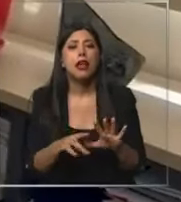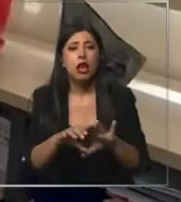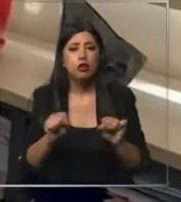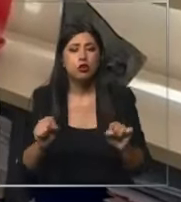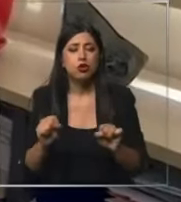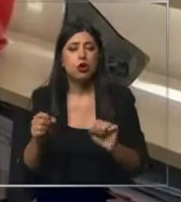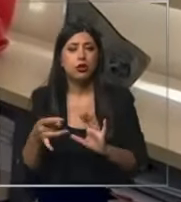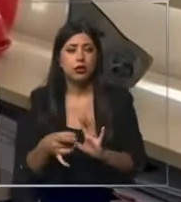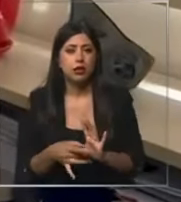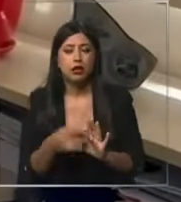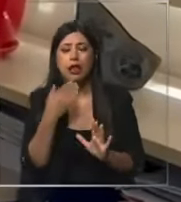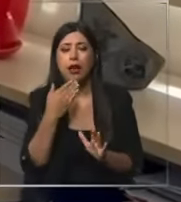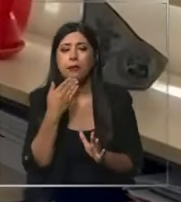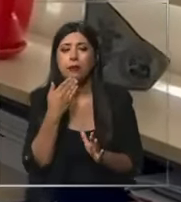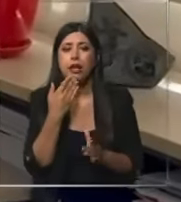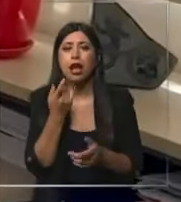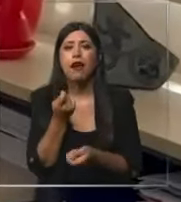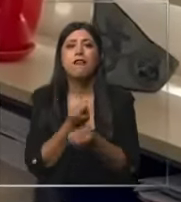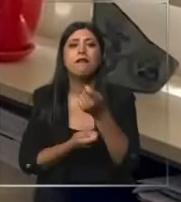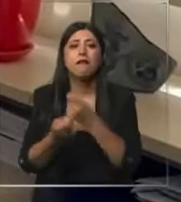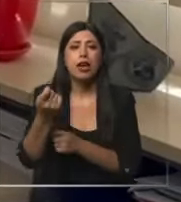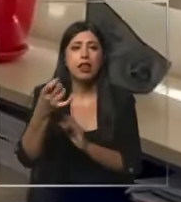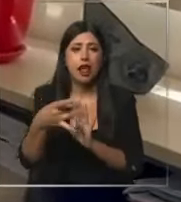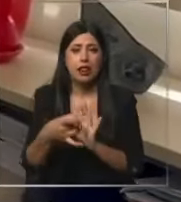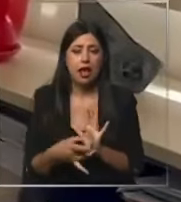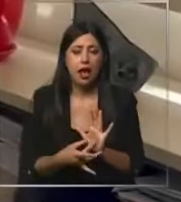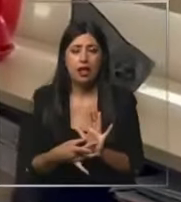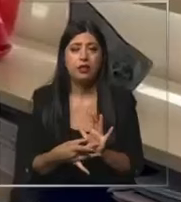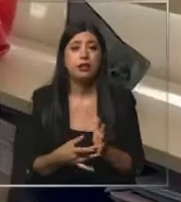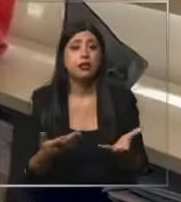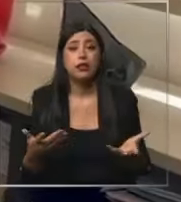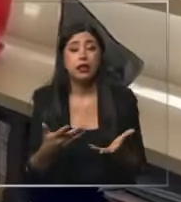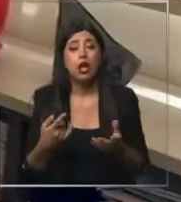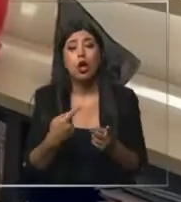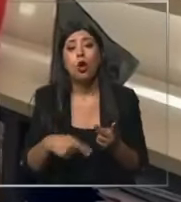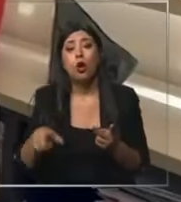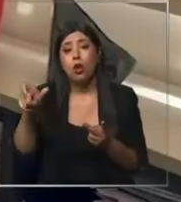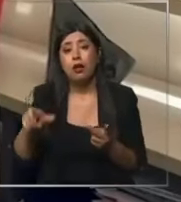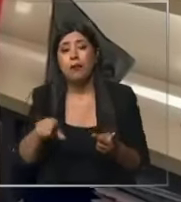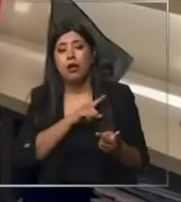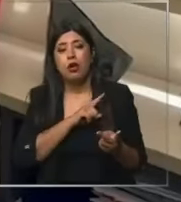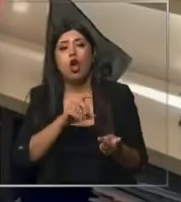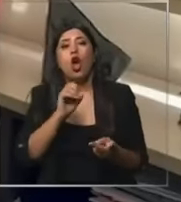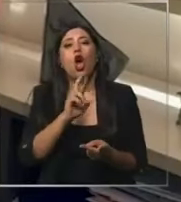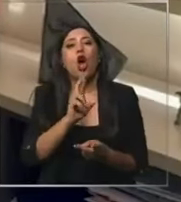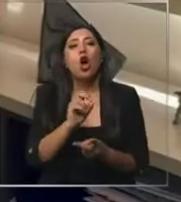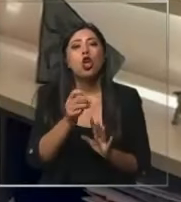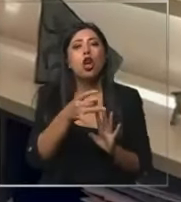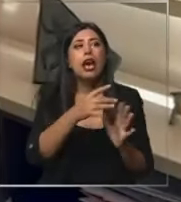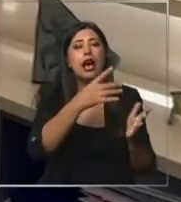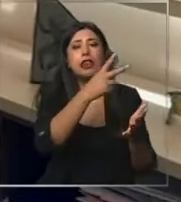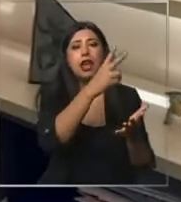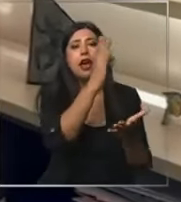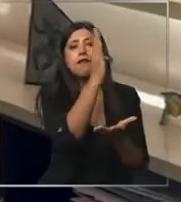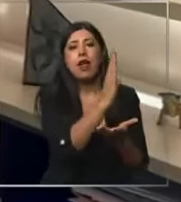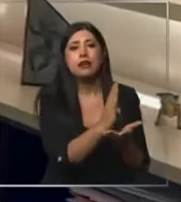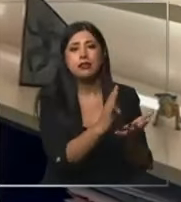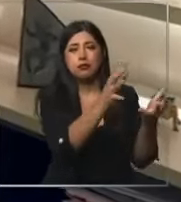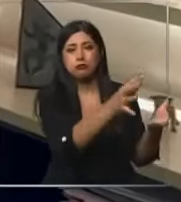La acción por la cual ellos fueron condenados consistió en suministrar a otro imputado en la causa oro extraído ilegalmente del